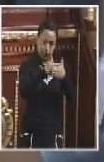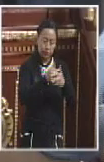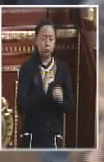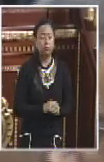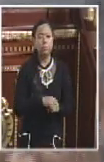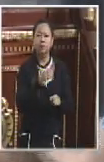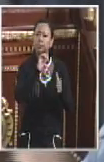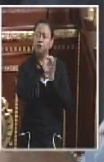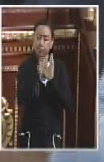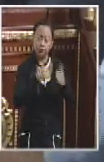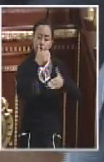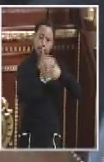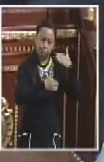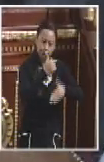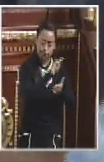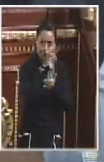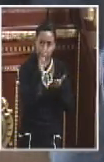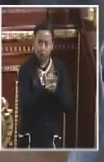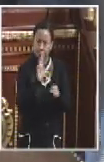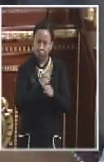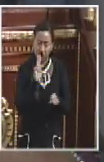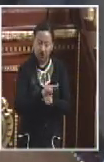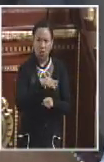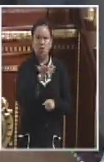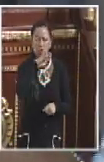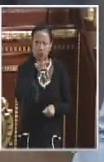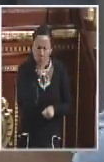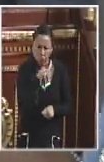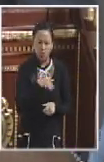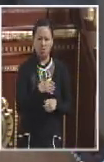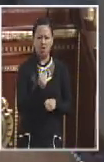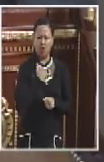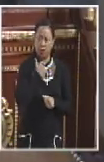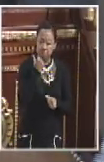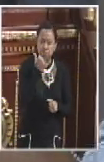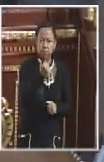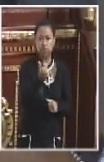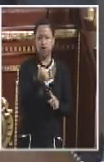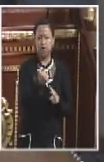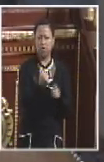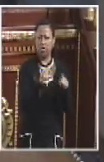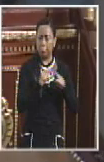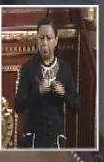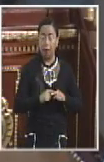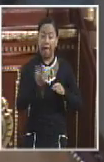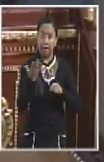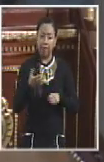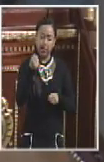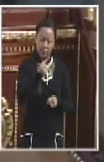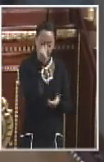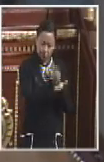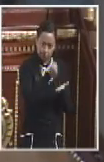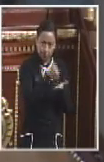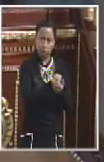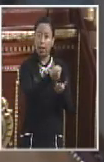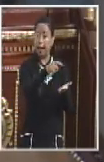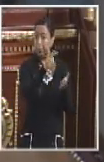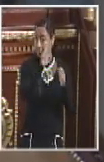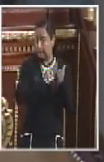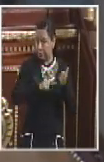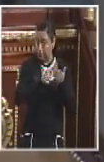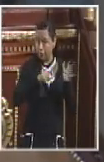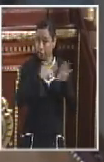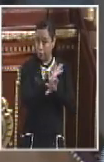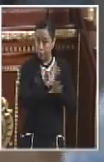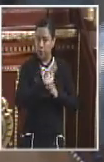legislativo desaseado, gandalla, abusivo, donde se impuso una reforma constitucional a modo, donde